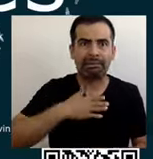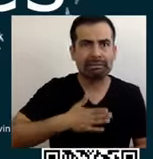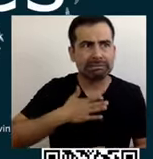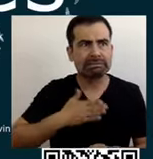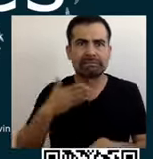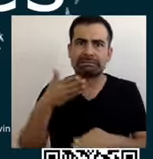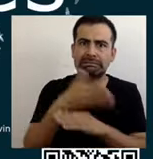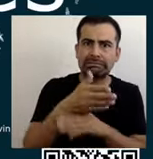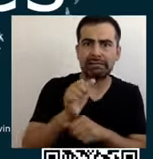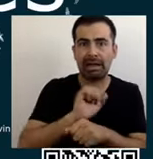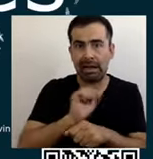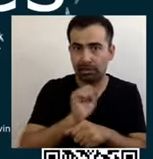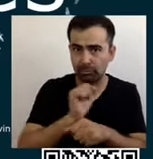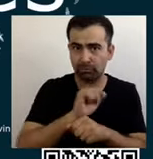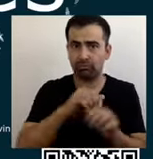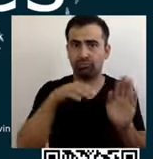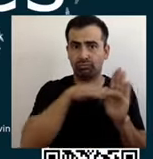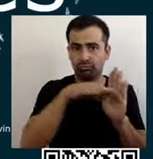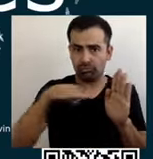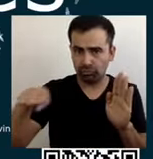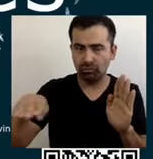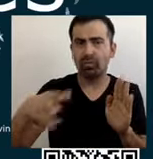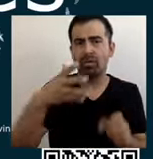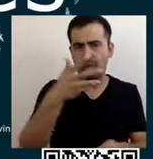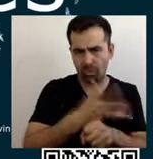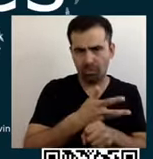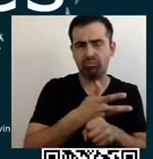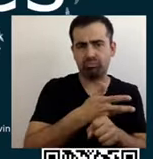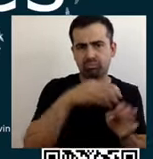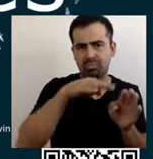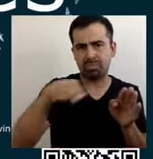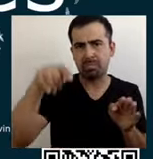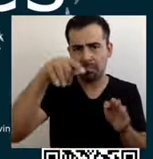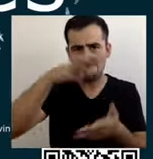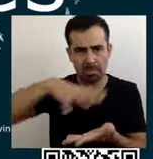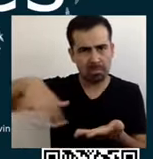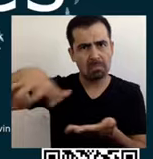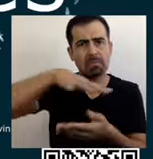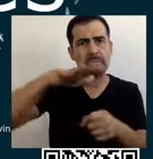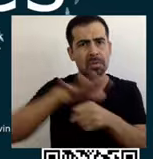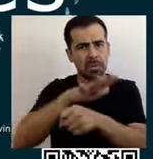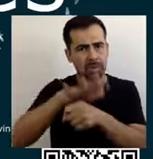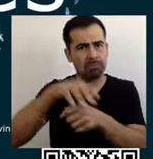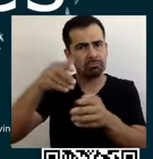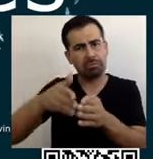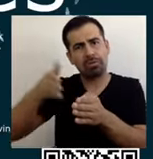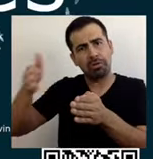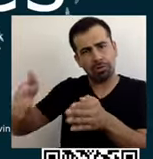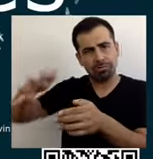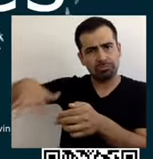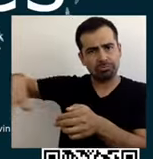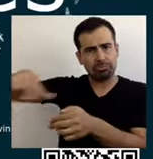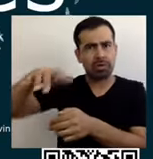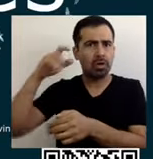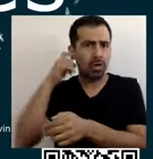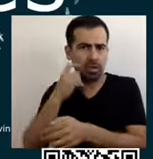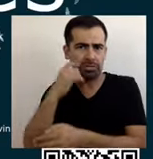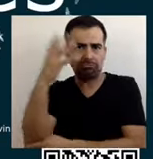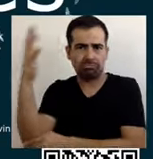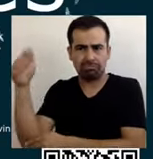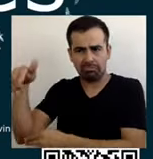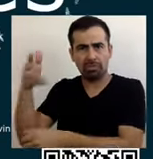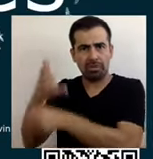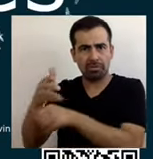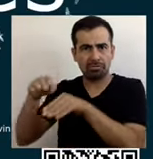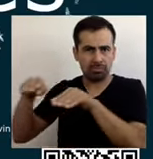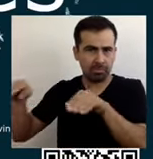Habrá intérpretes en lengua de señas, entre otros dispositivos de accesibilidad para